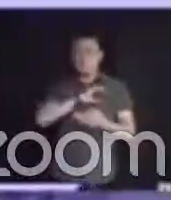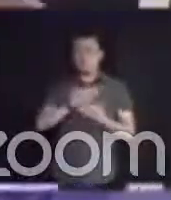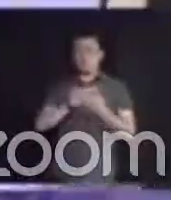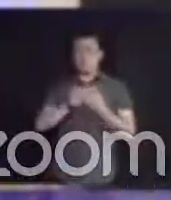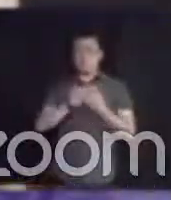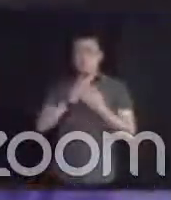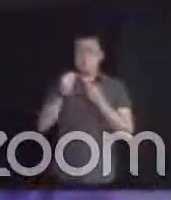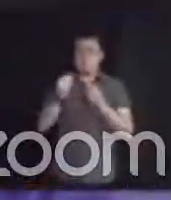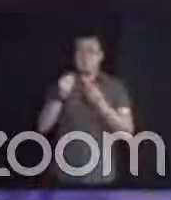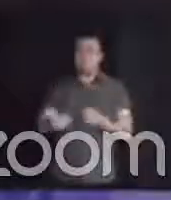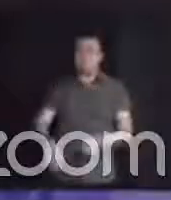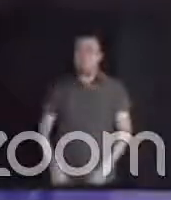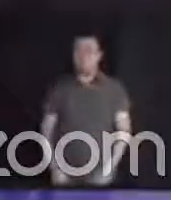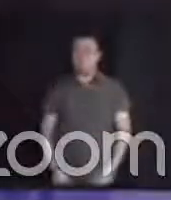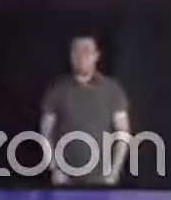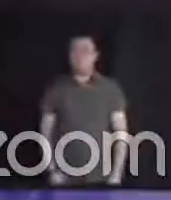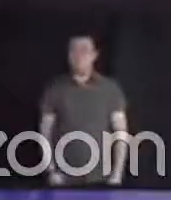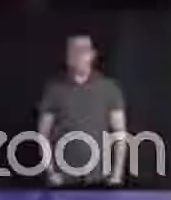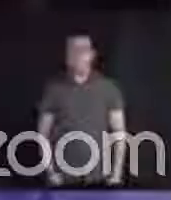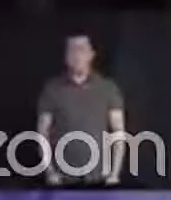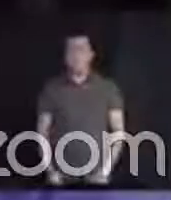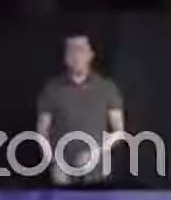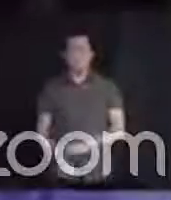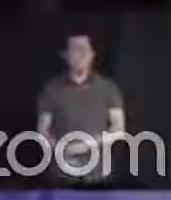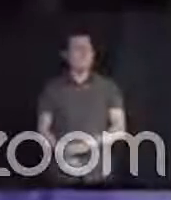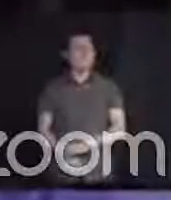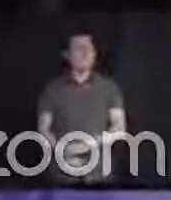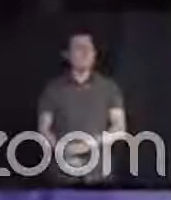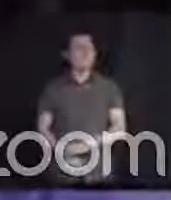Gracias. Felicidades.